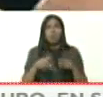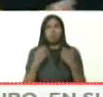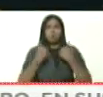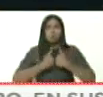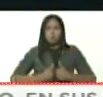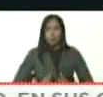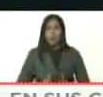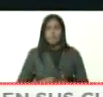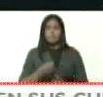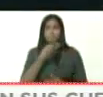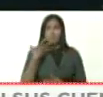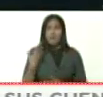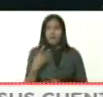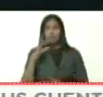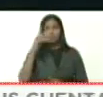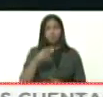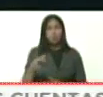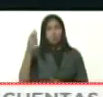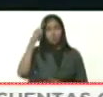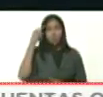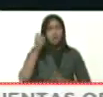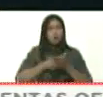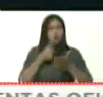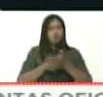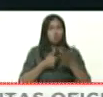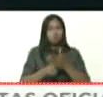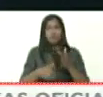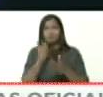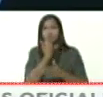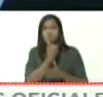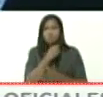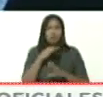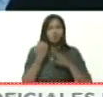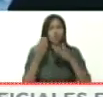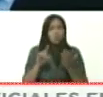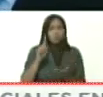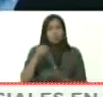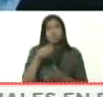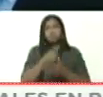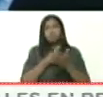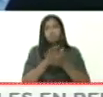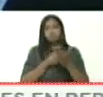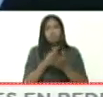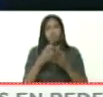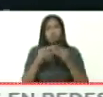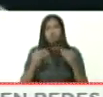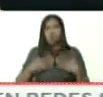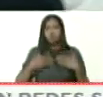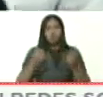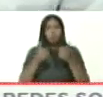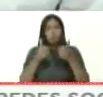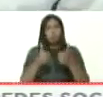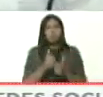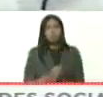que día tras día luchan contra la muerte y contra las enfermedades. Ese es nuestro principio. Más esa nada, es pues. Revolución. Bueno, muchas gracias,